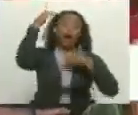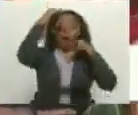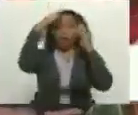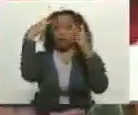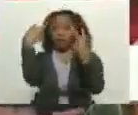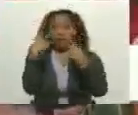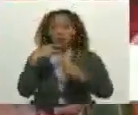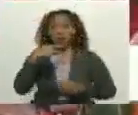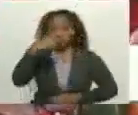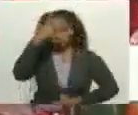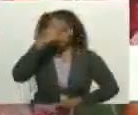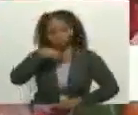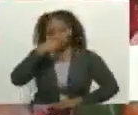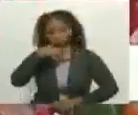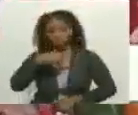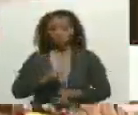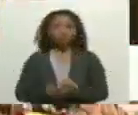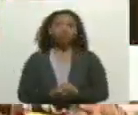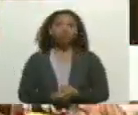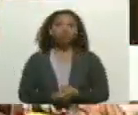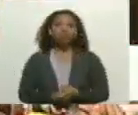serio. Vamos pues.